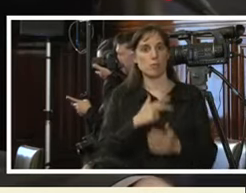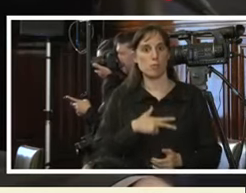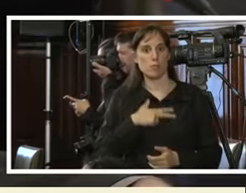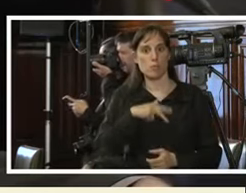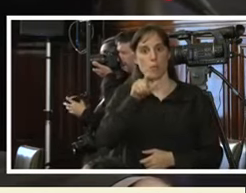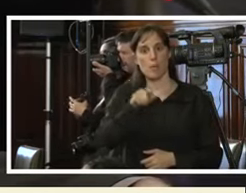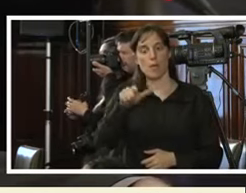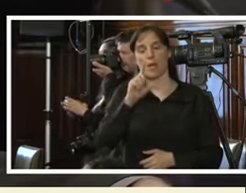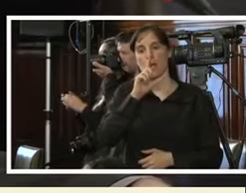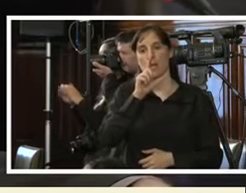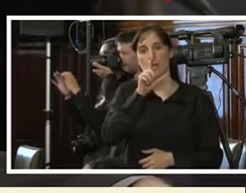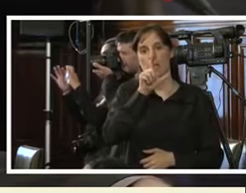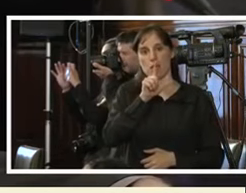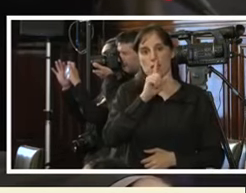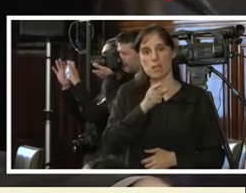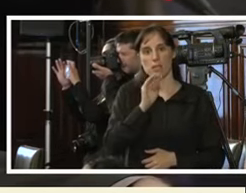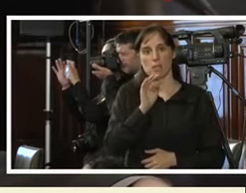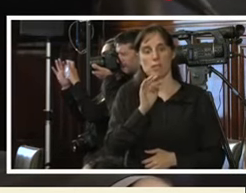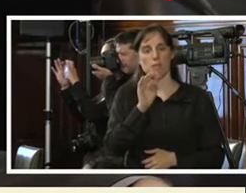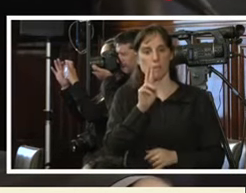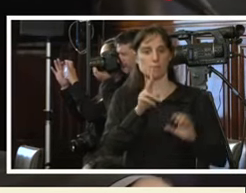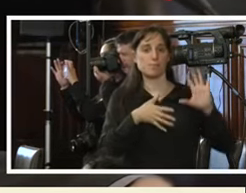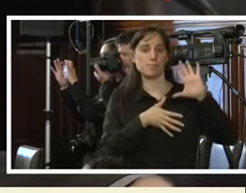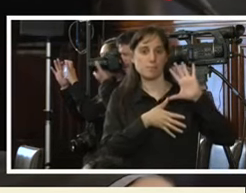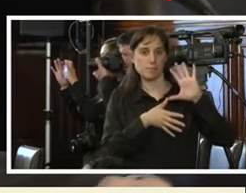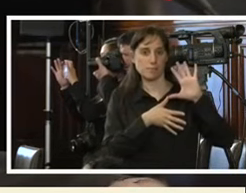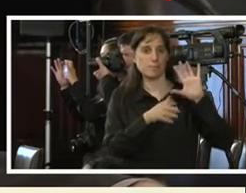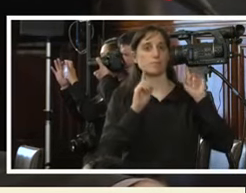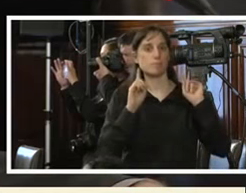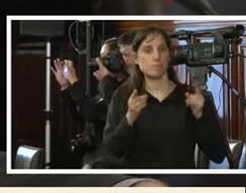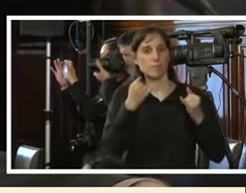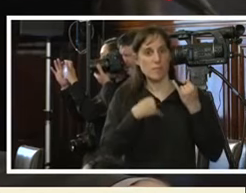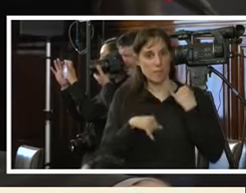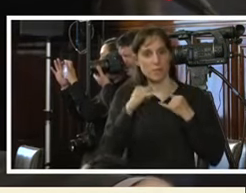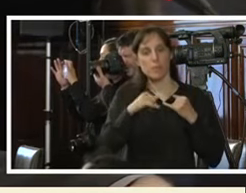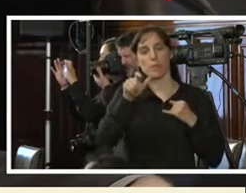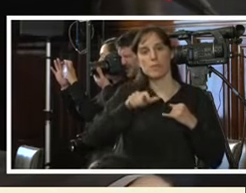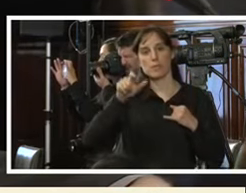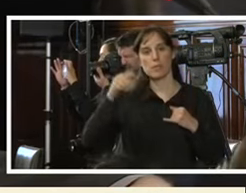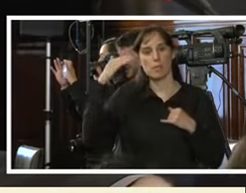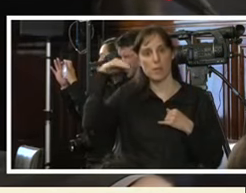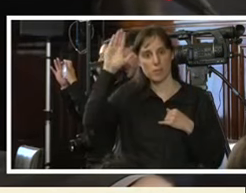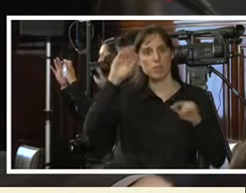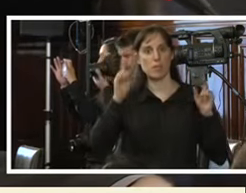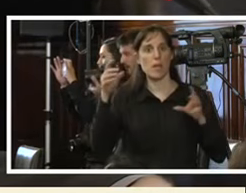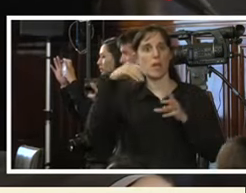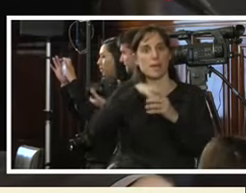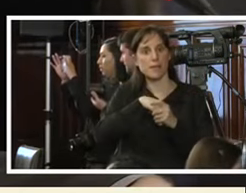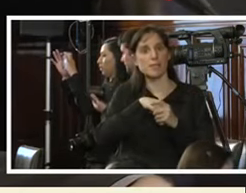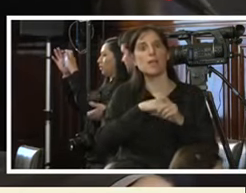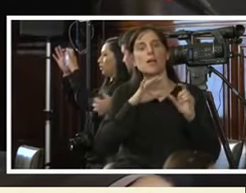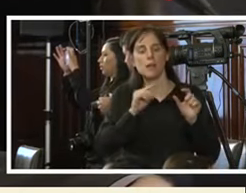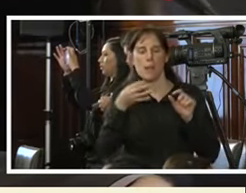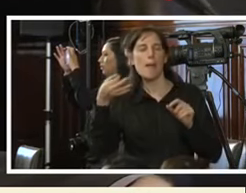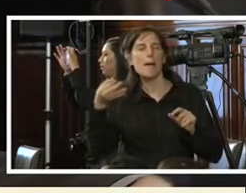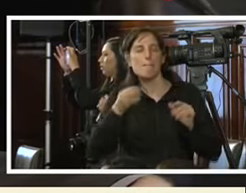el eje de ley de las américas e informes sobre las personas adultos mayores incluyendo un apartado